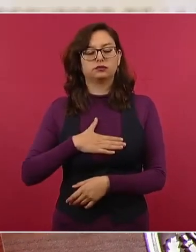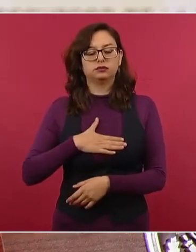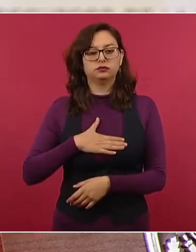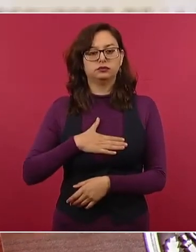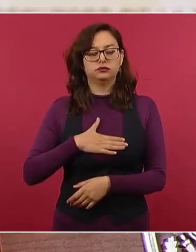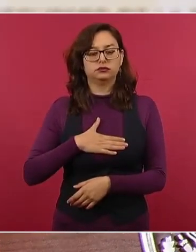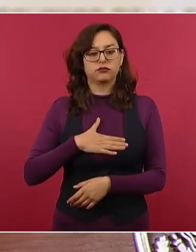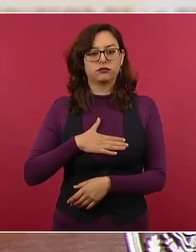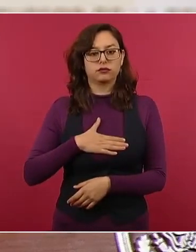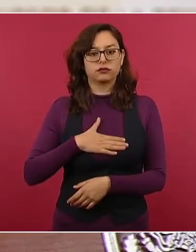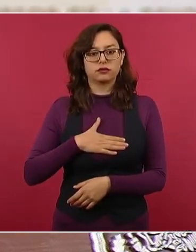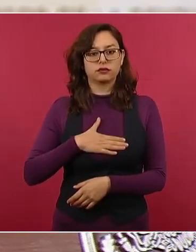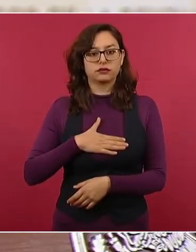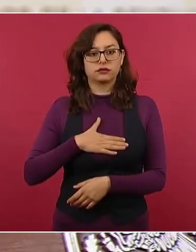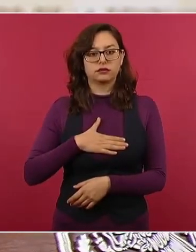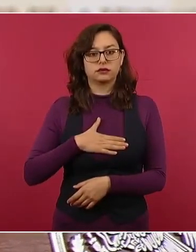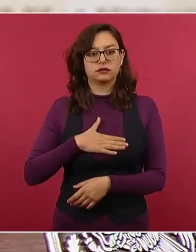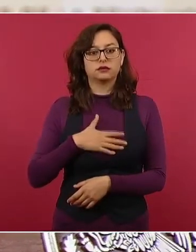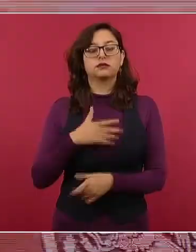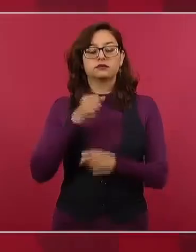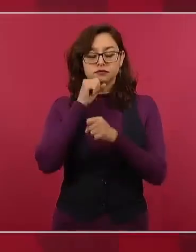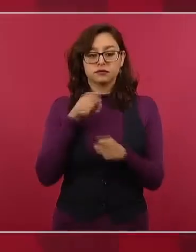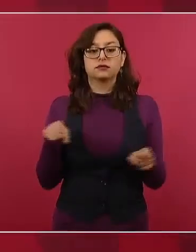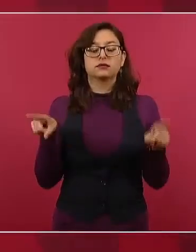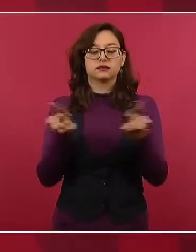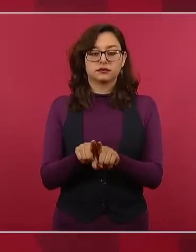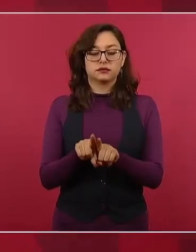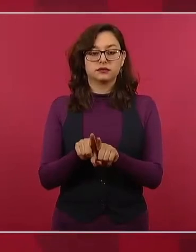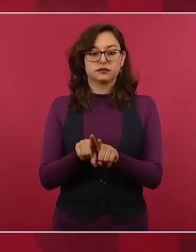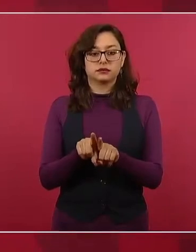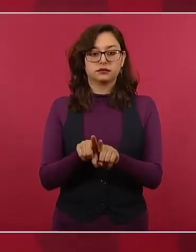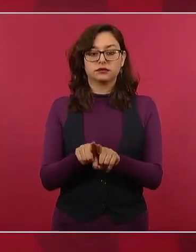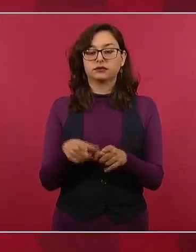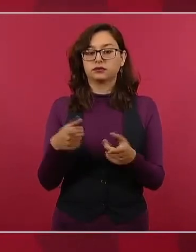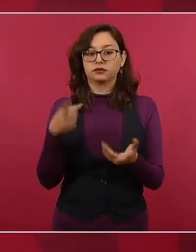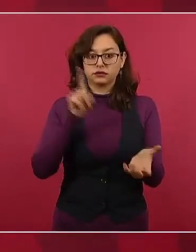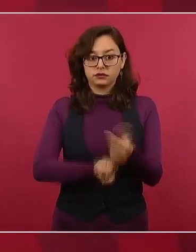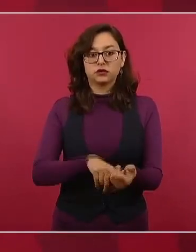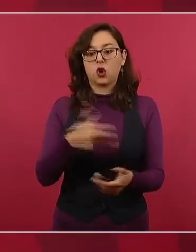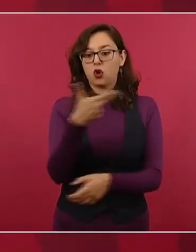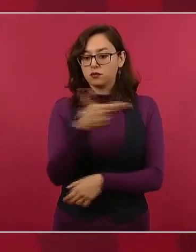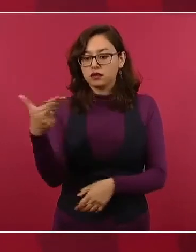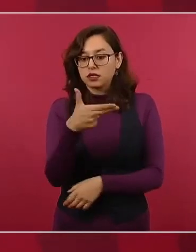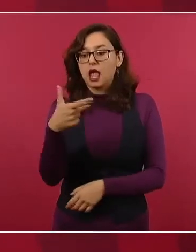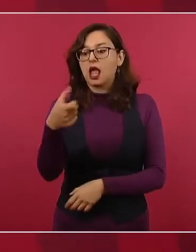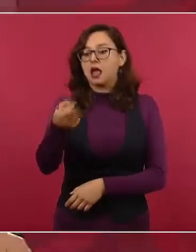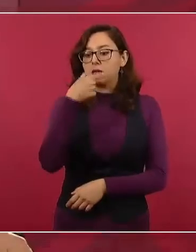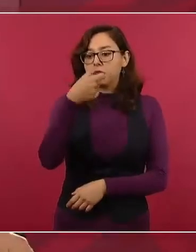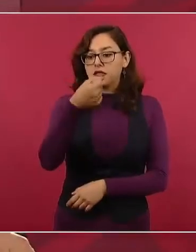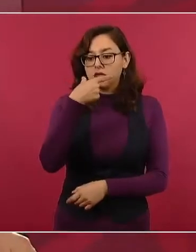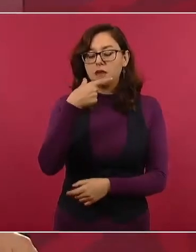sino que se van a entregar todas las medicinas de manera